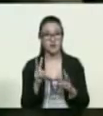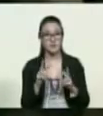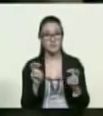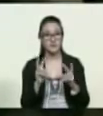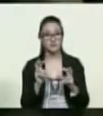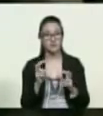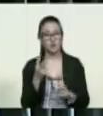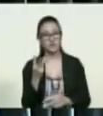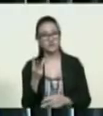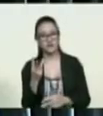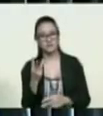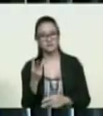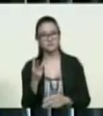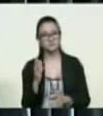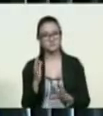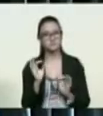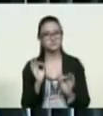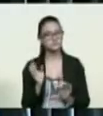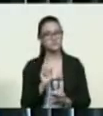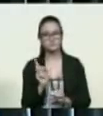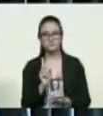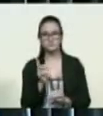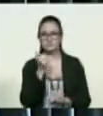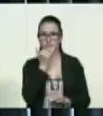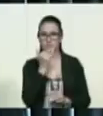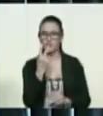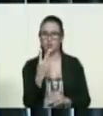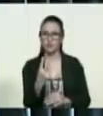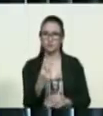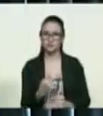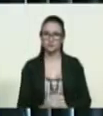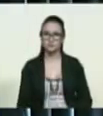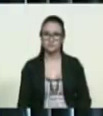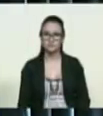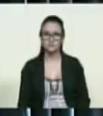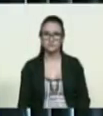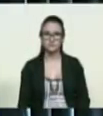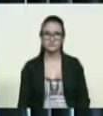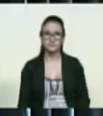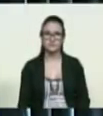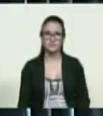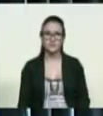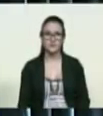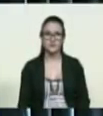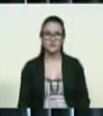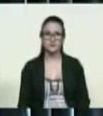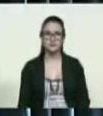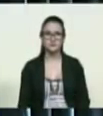pero luego se estableció que eran 2. Los artefactos homicidas,